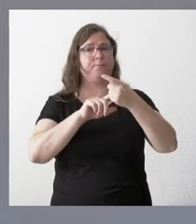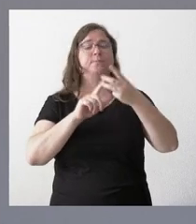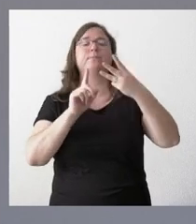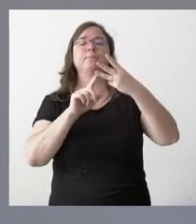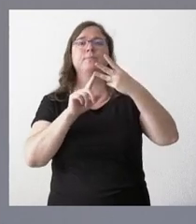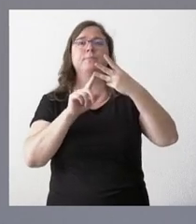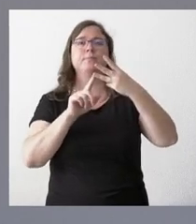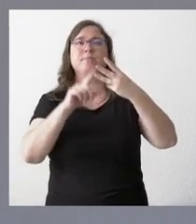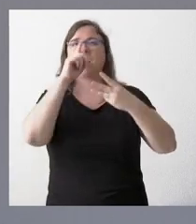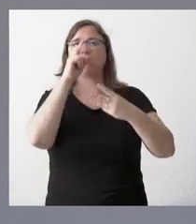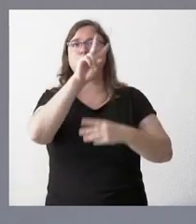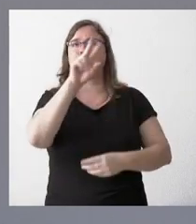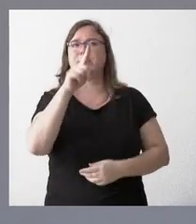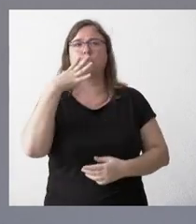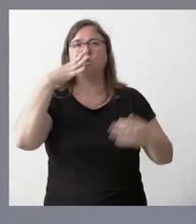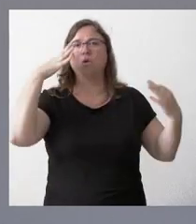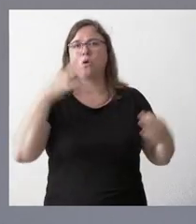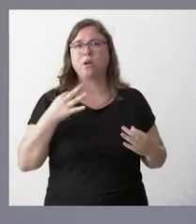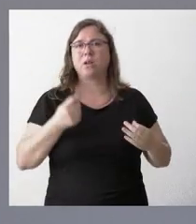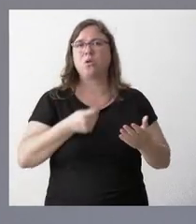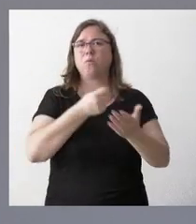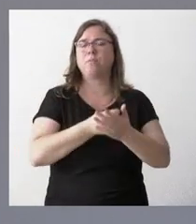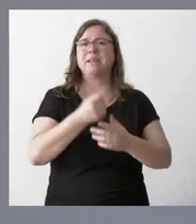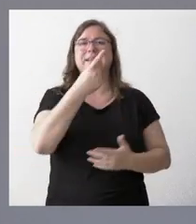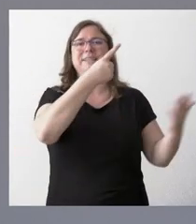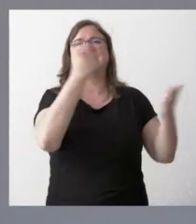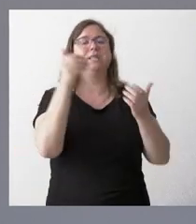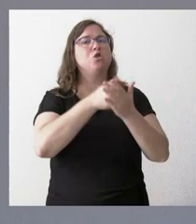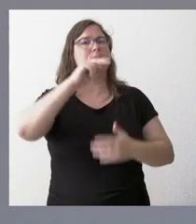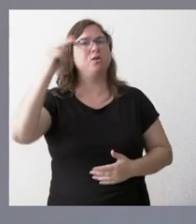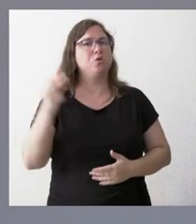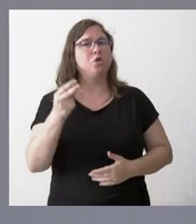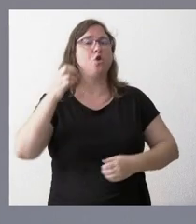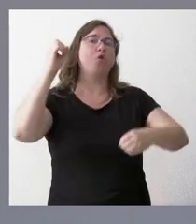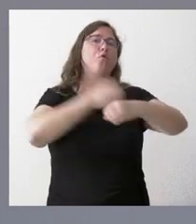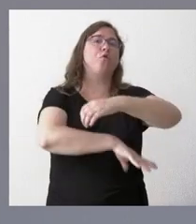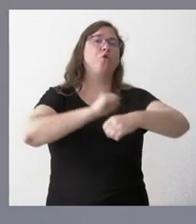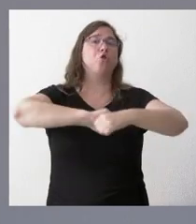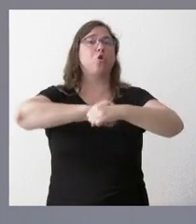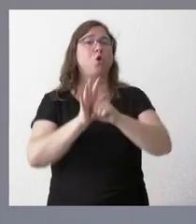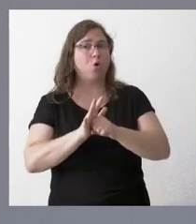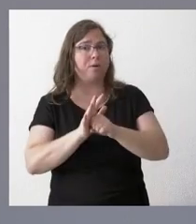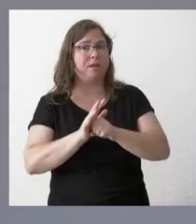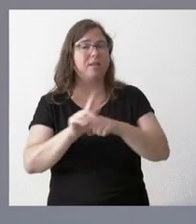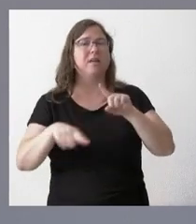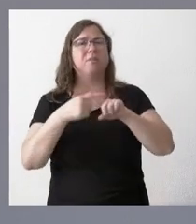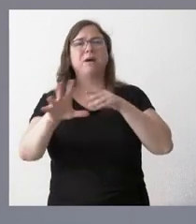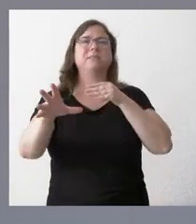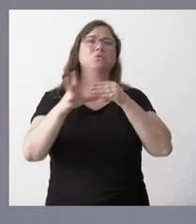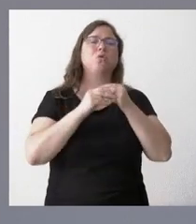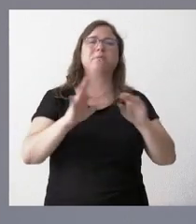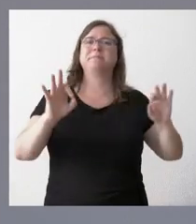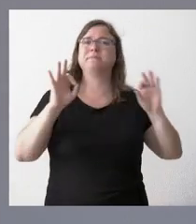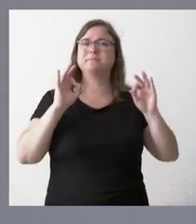estaba en el año 21, creo recordar, por un importe de algo más de 600 millones de euros el fondo COVID y luego un fondo de complemento